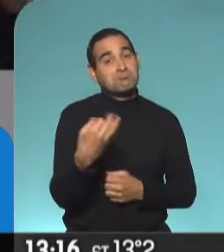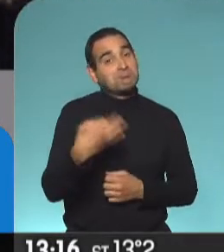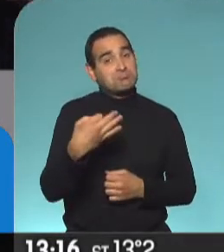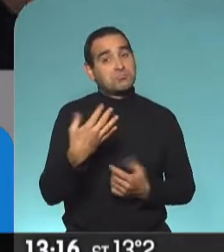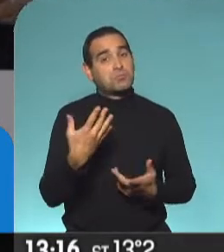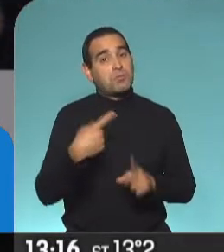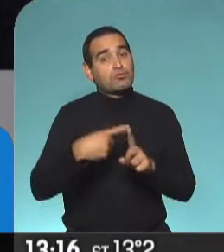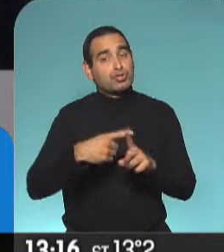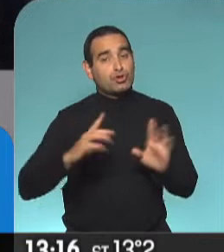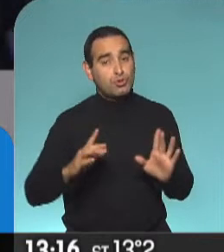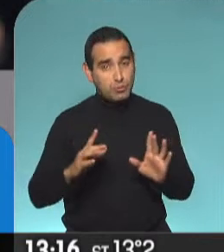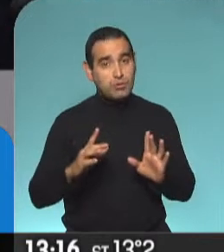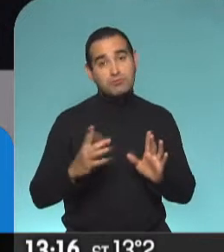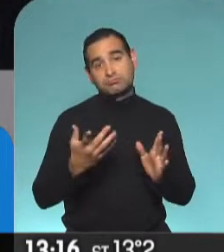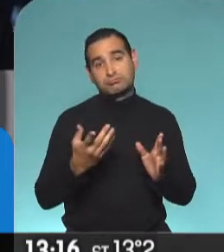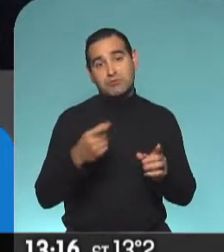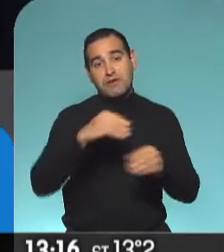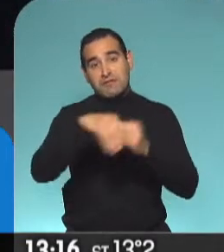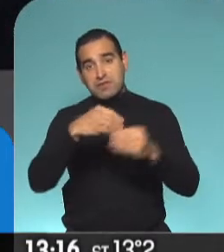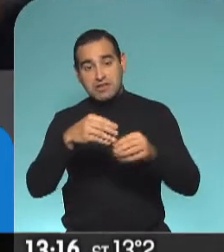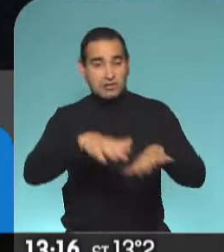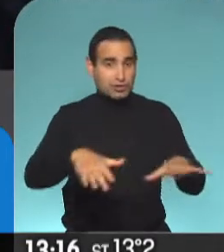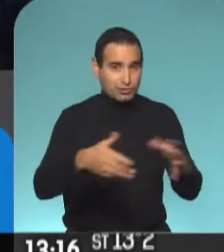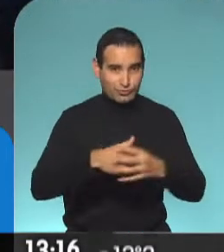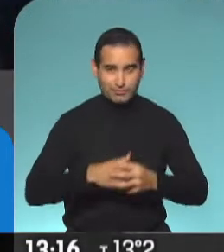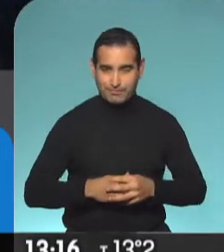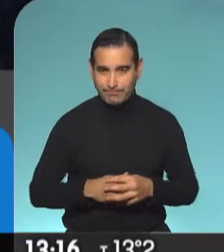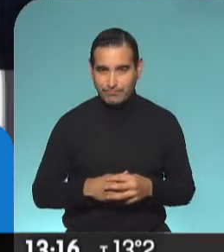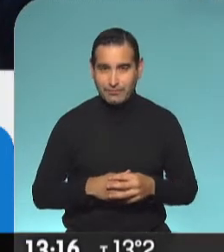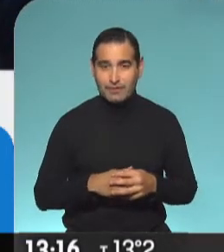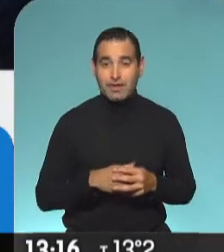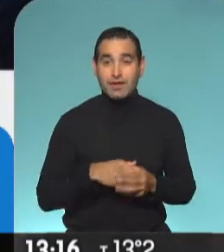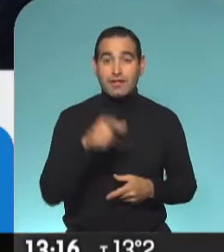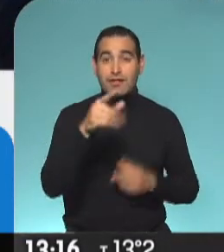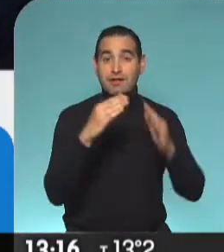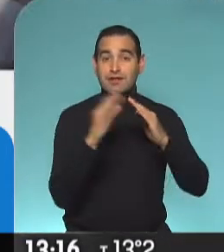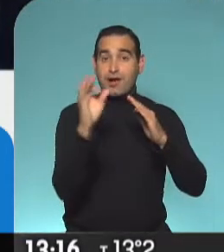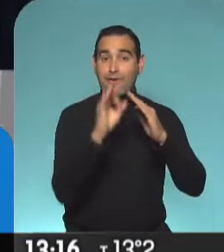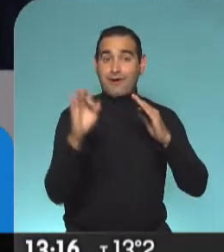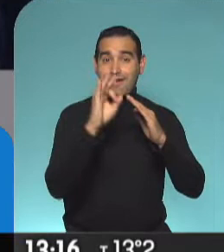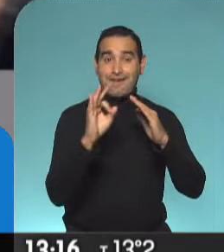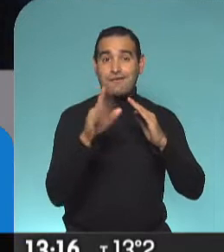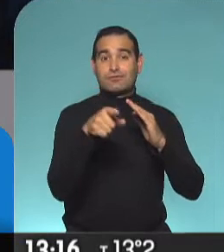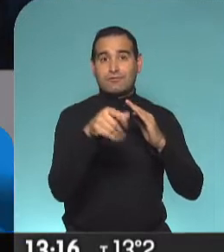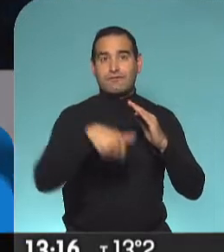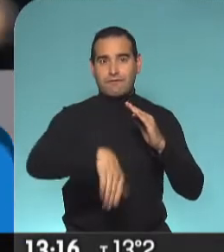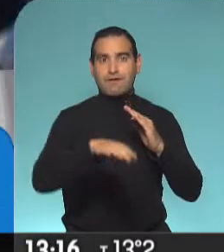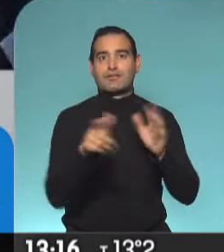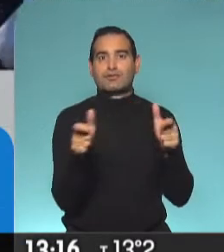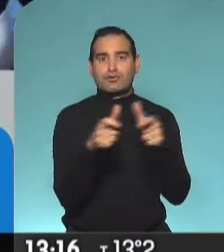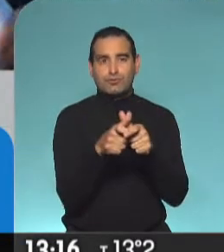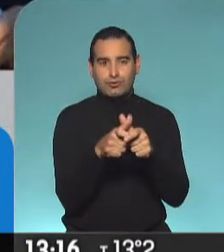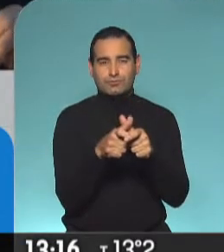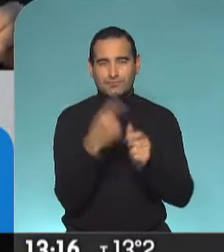para las familias para los niños te decía adentro de la quinta de olivos la reunión recién